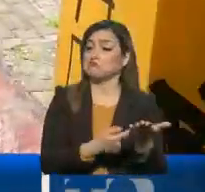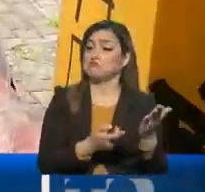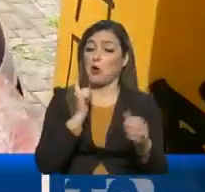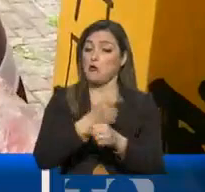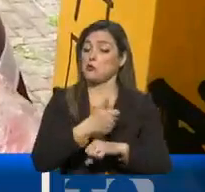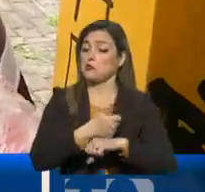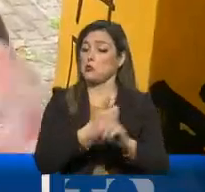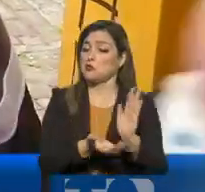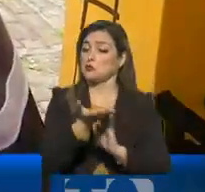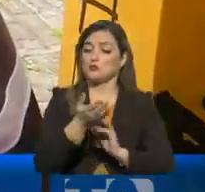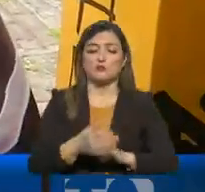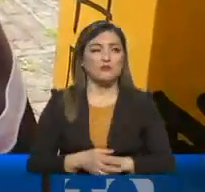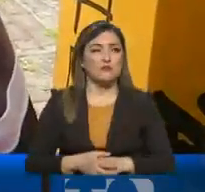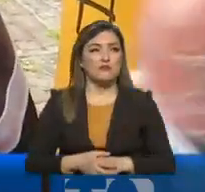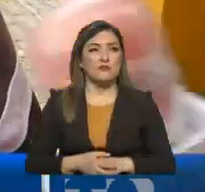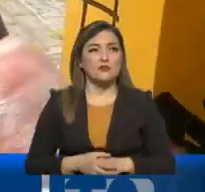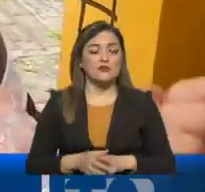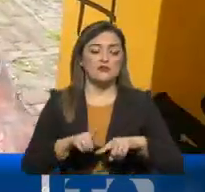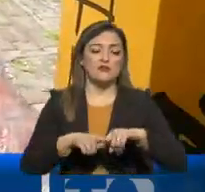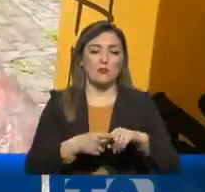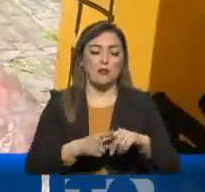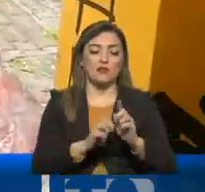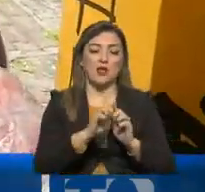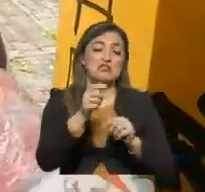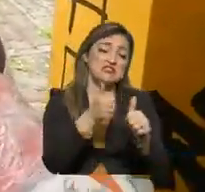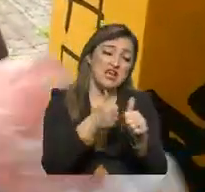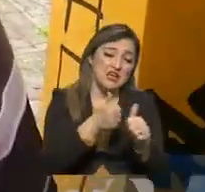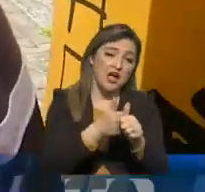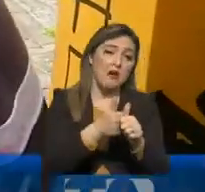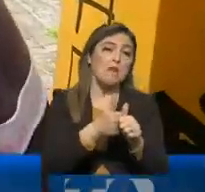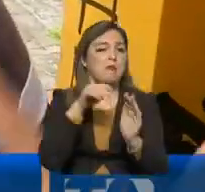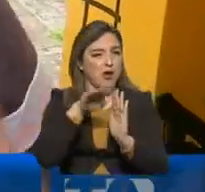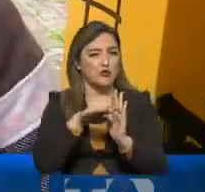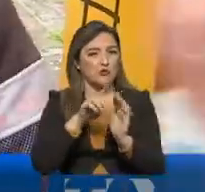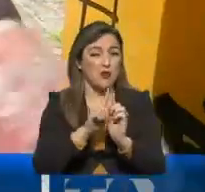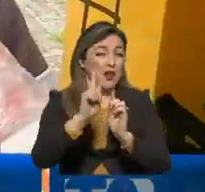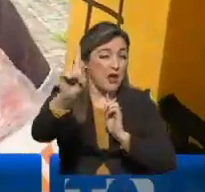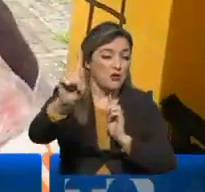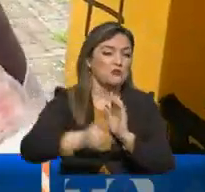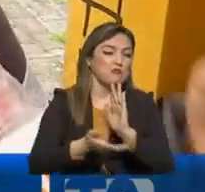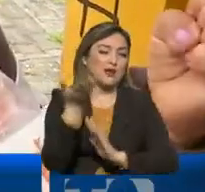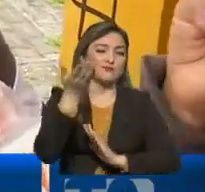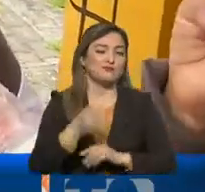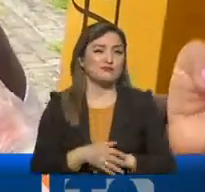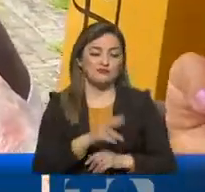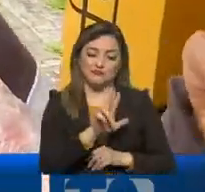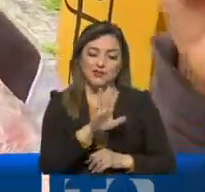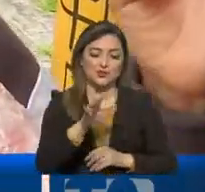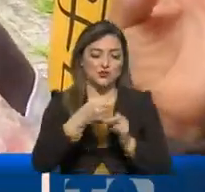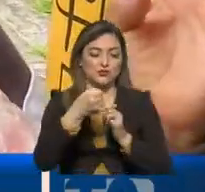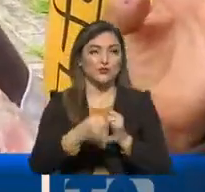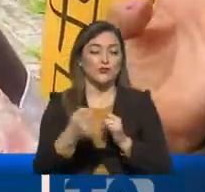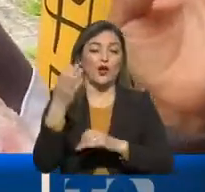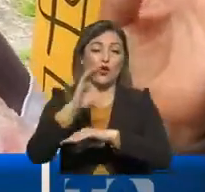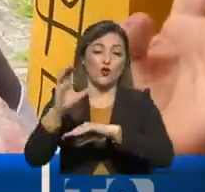van. O sea, si va más lejos. Nos cobran más. O sea, hasta aquí 35. Sí, 35. Más, por ejemplo,